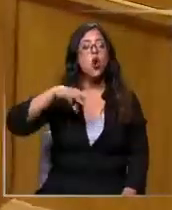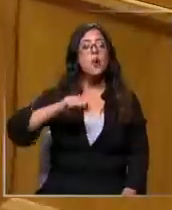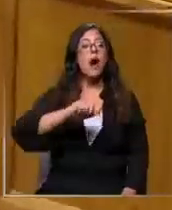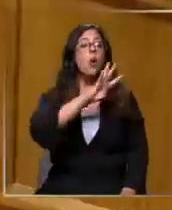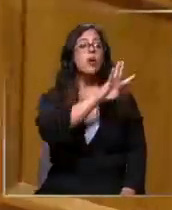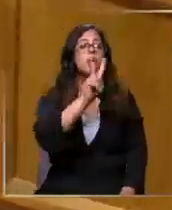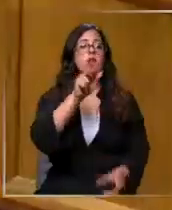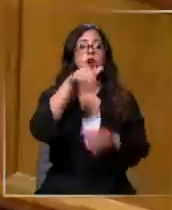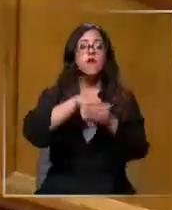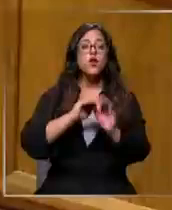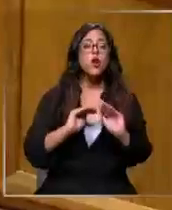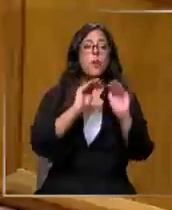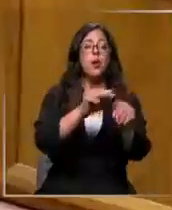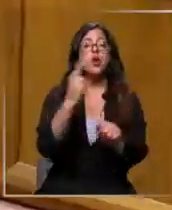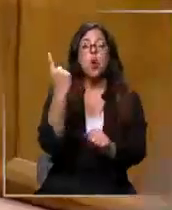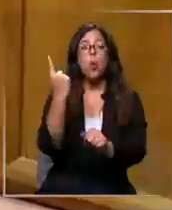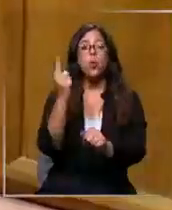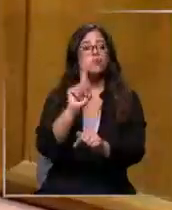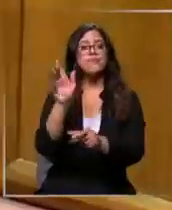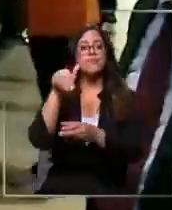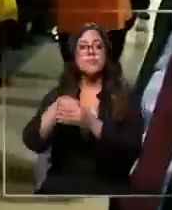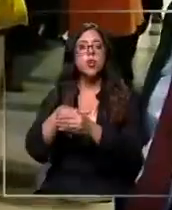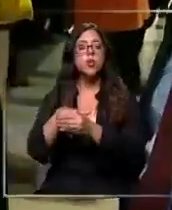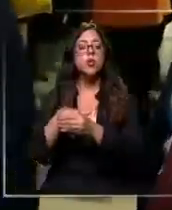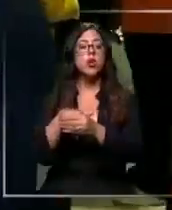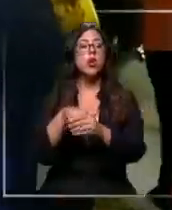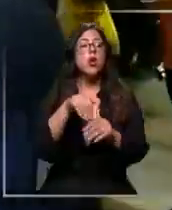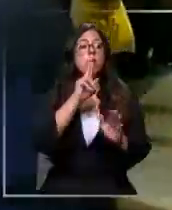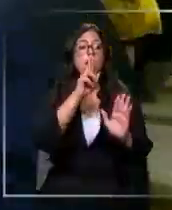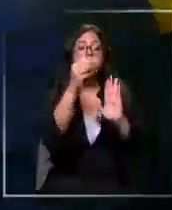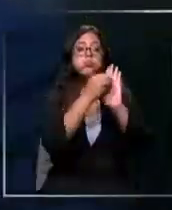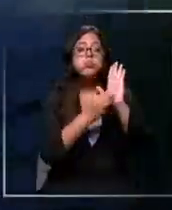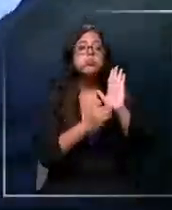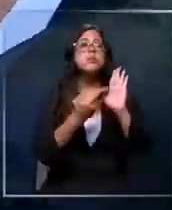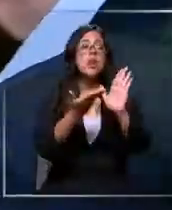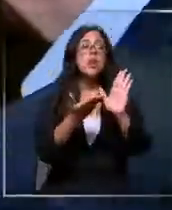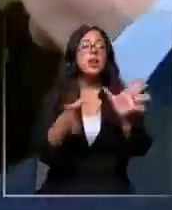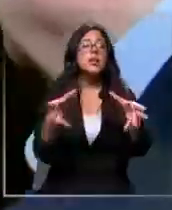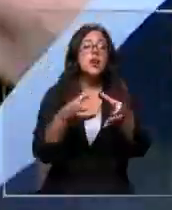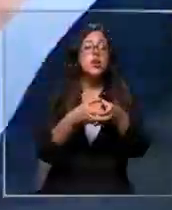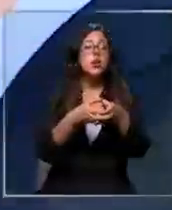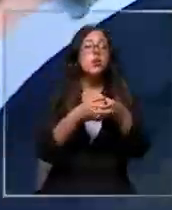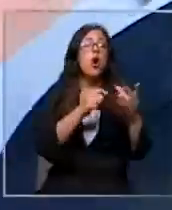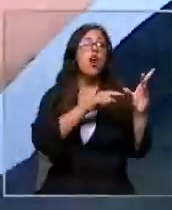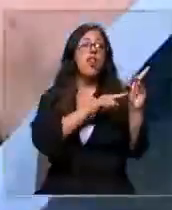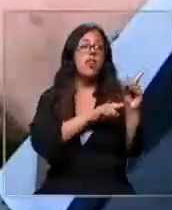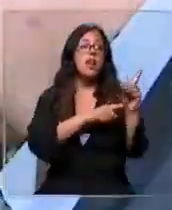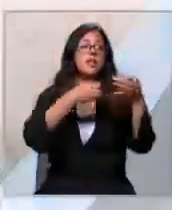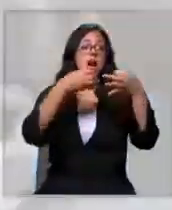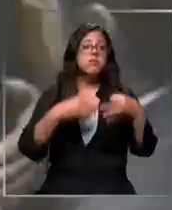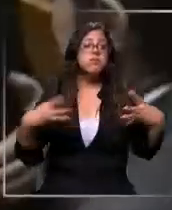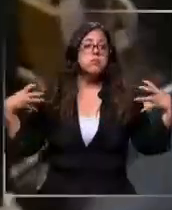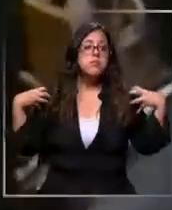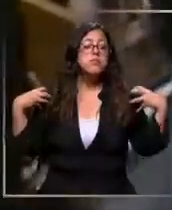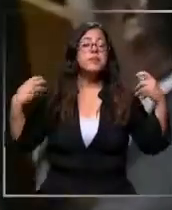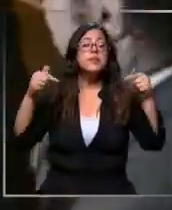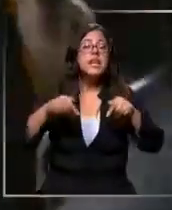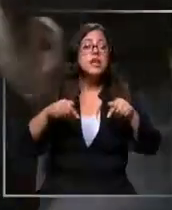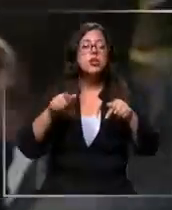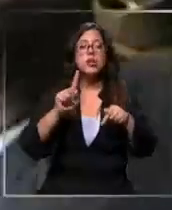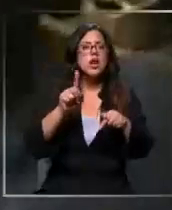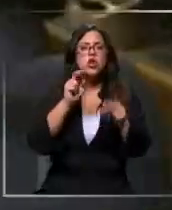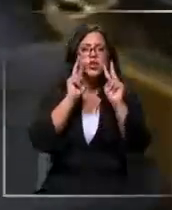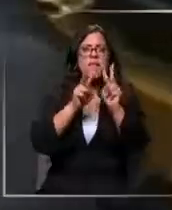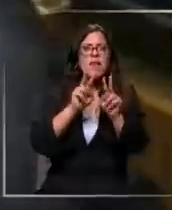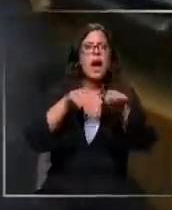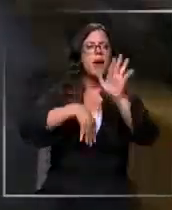42 votos a favor y solo una abstención, resultado que dejó en manos de la derecha la testera del Senado, un hecho que no ocurría hace más